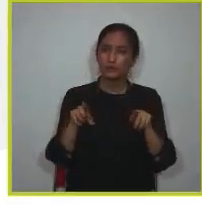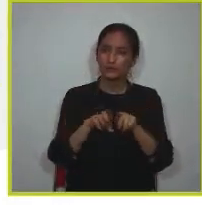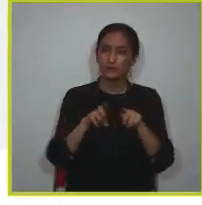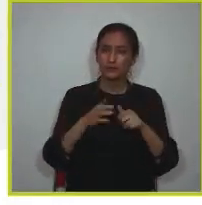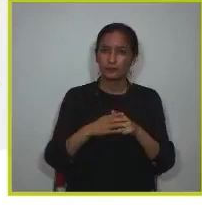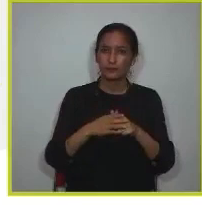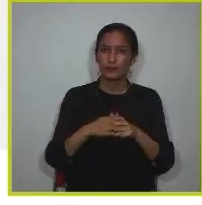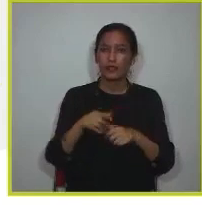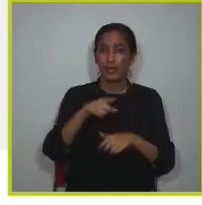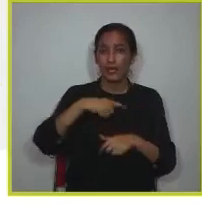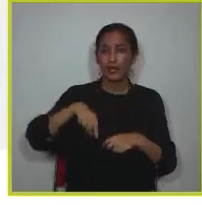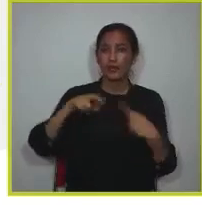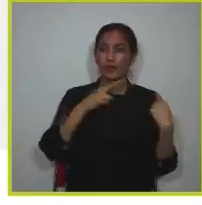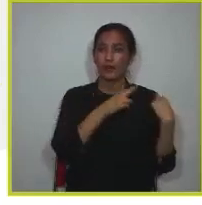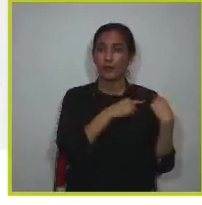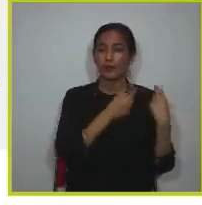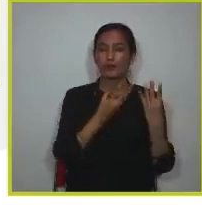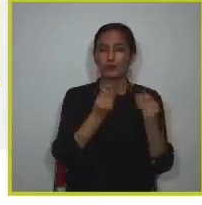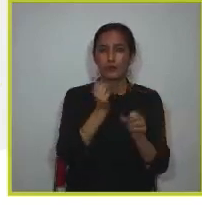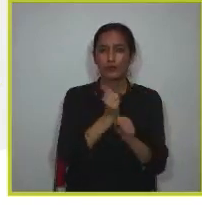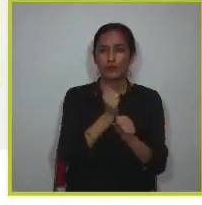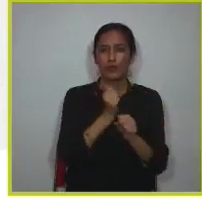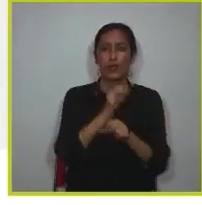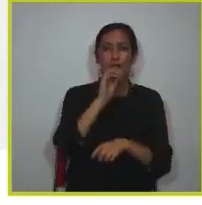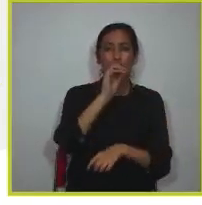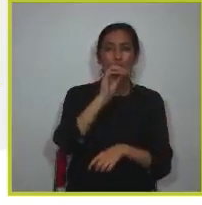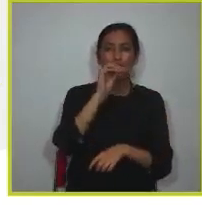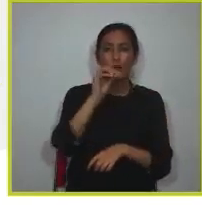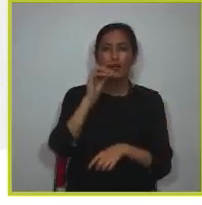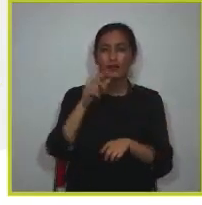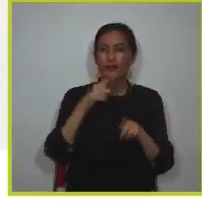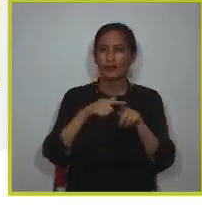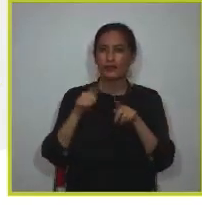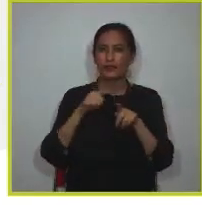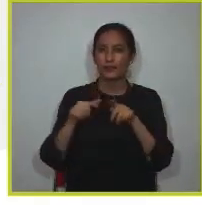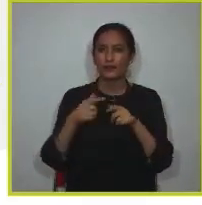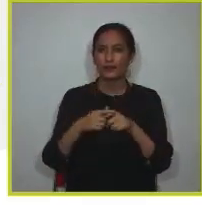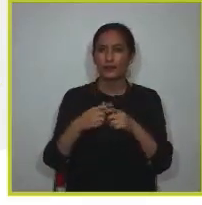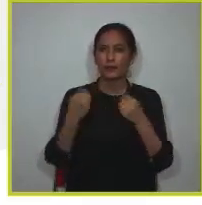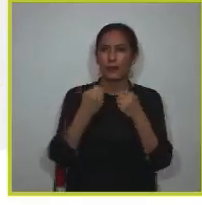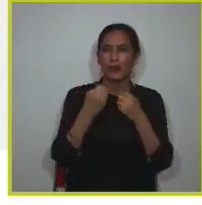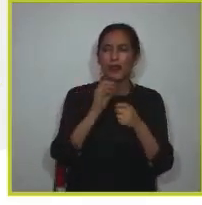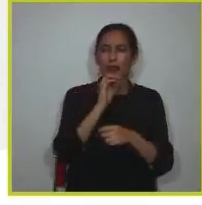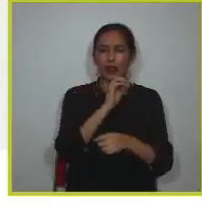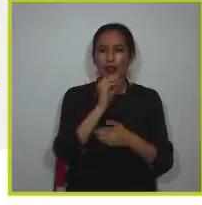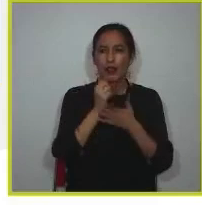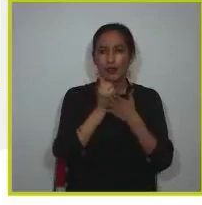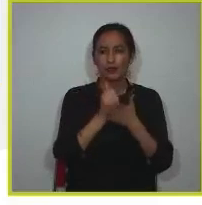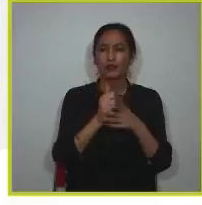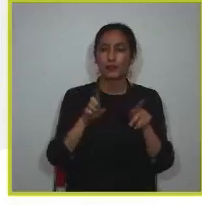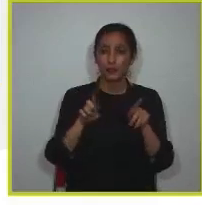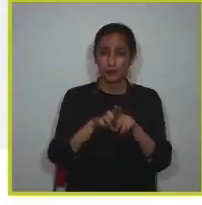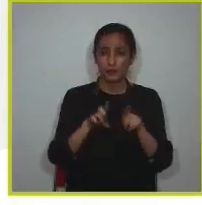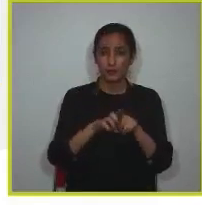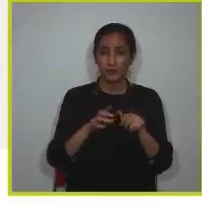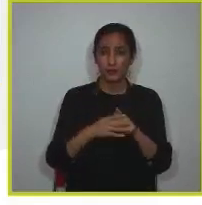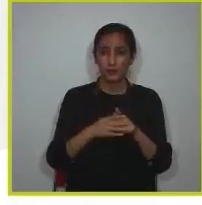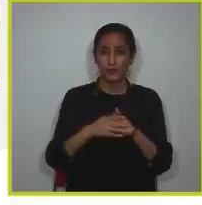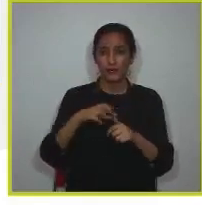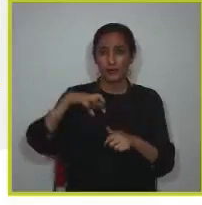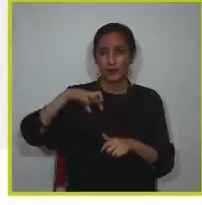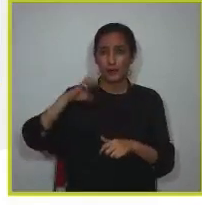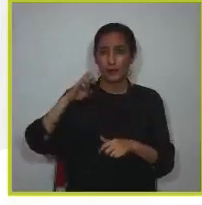cumplen un importante labor de alerta temprana frente a estos escenarios de conflictividad social en ese sentido el